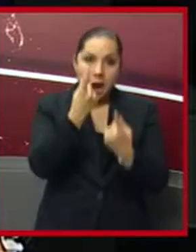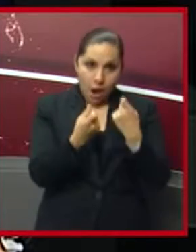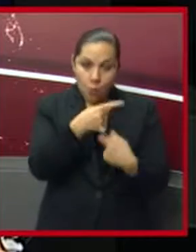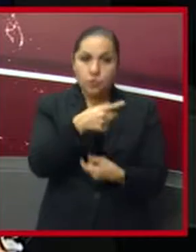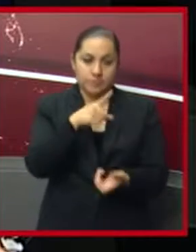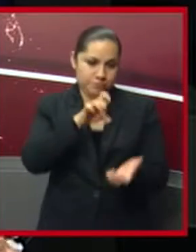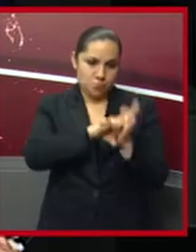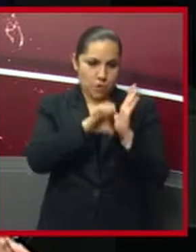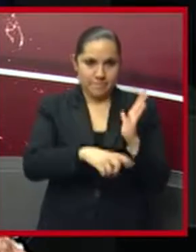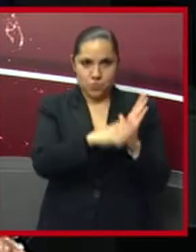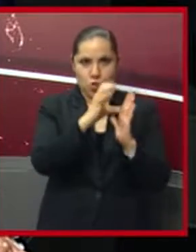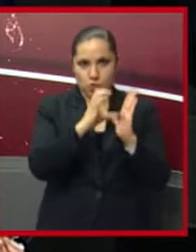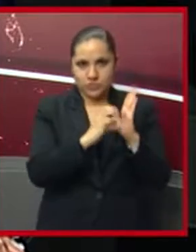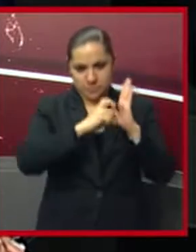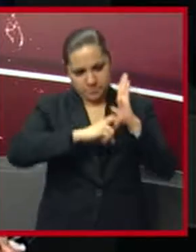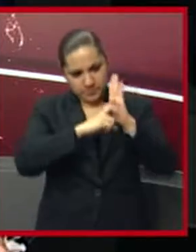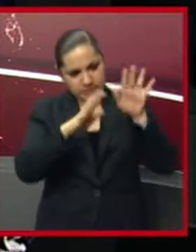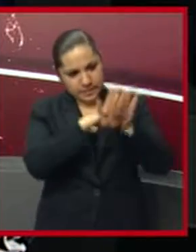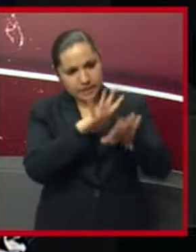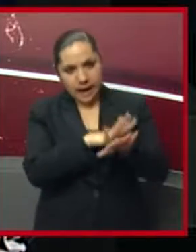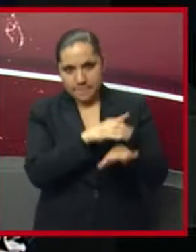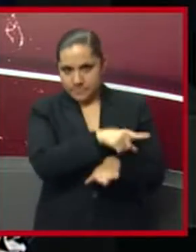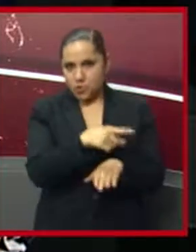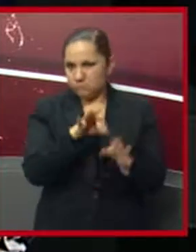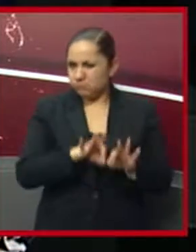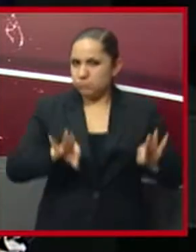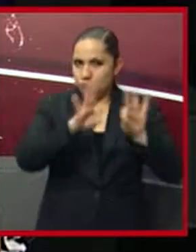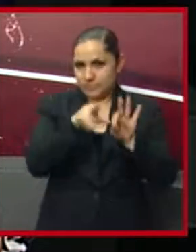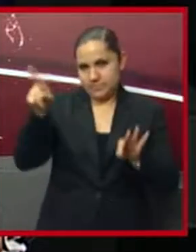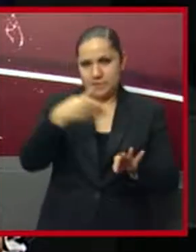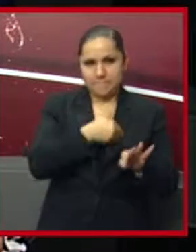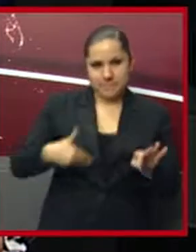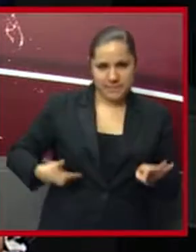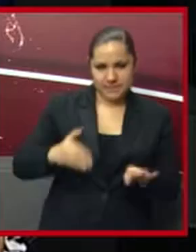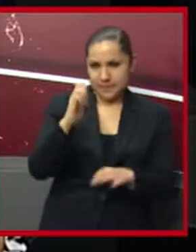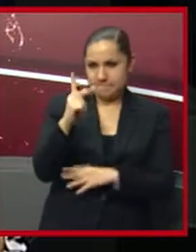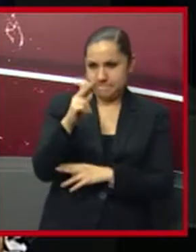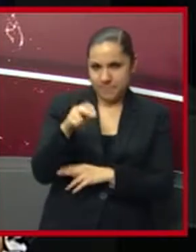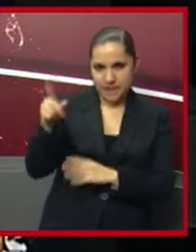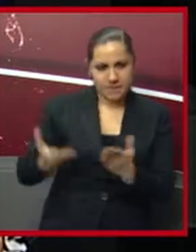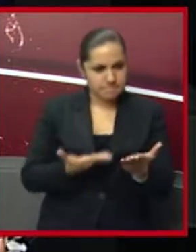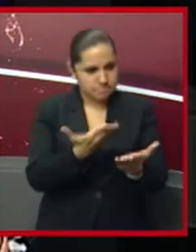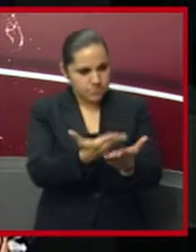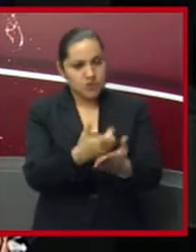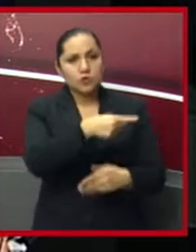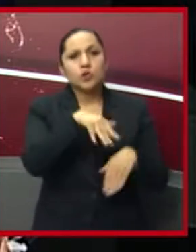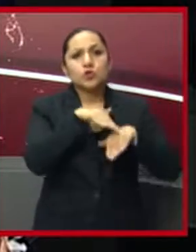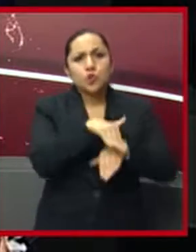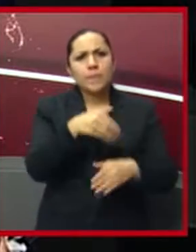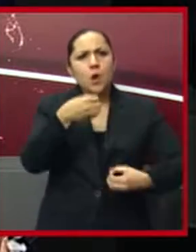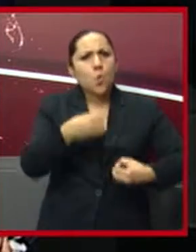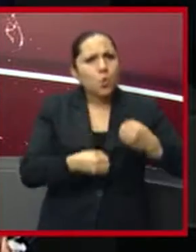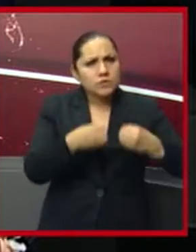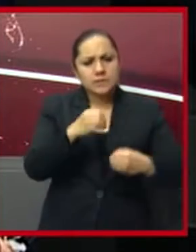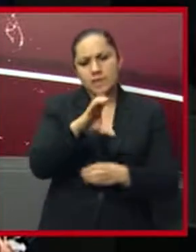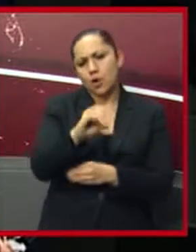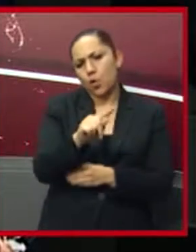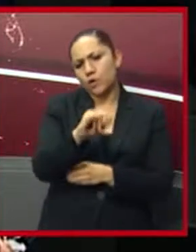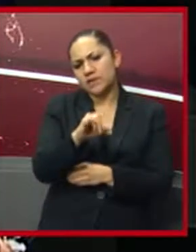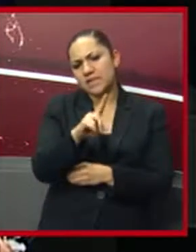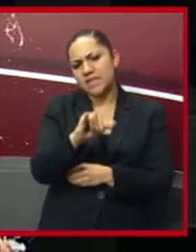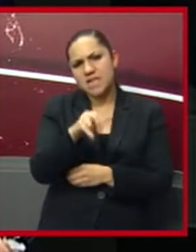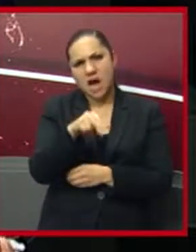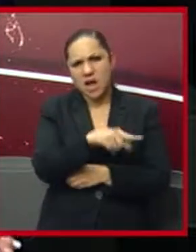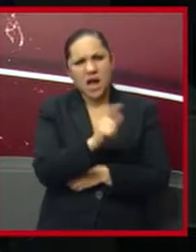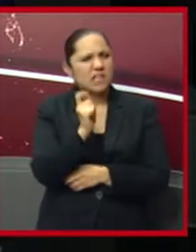gran importancia promovida por el presidente Enrique Peña Nieto, que son la justicia cotidiana. ¿De qué se trata la justicia cotidiana?